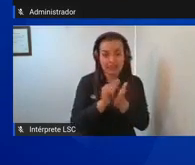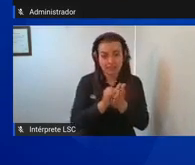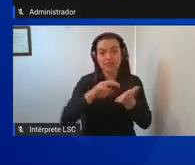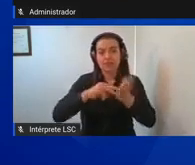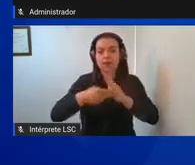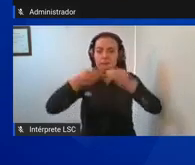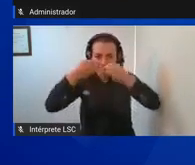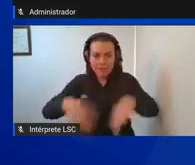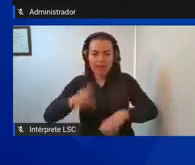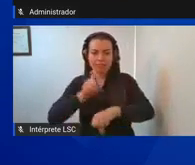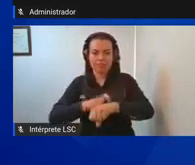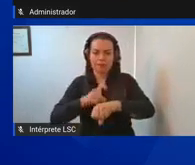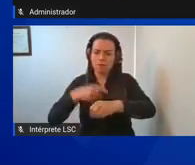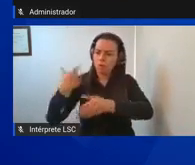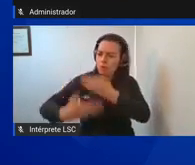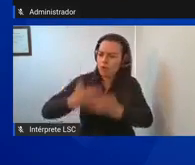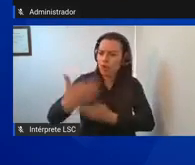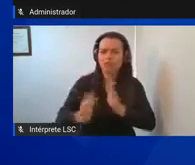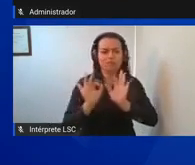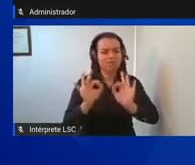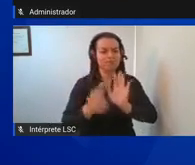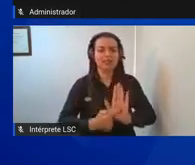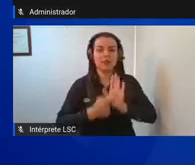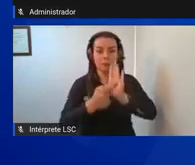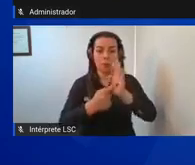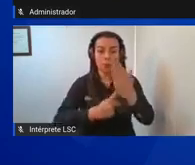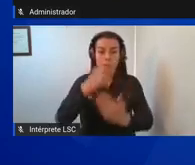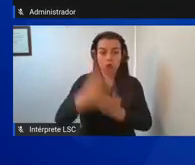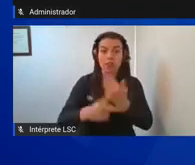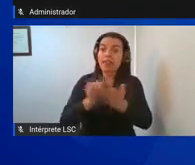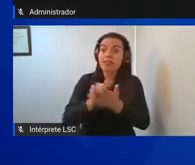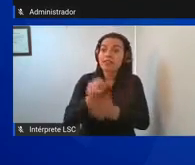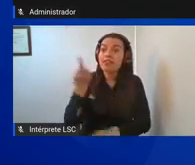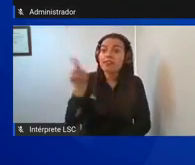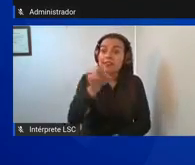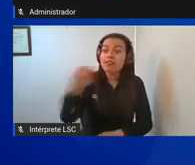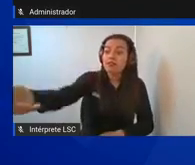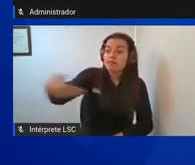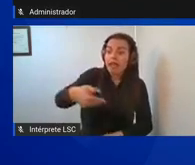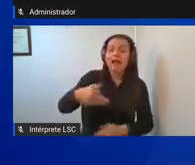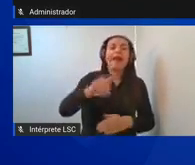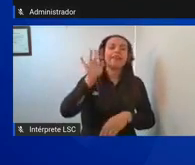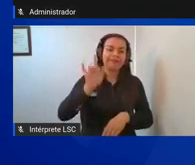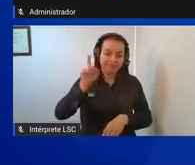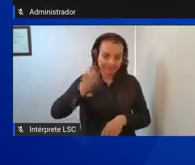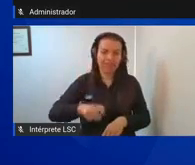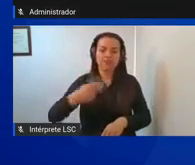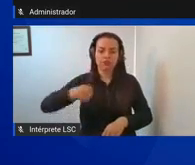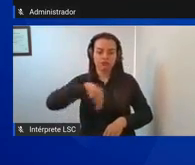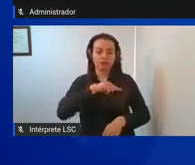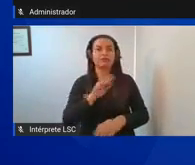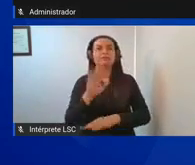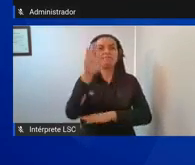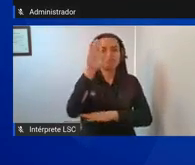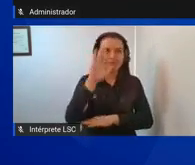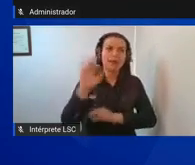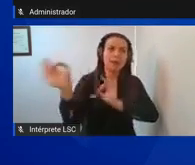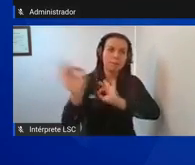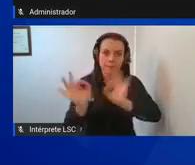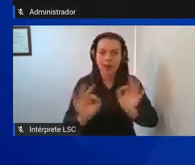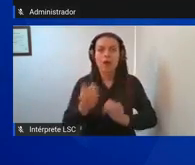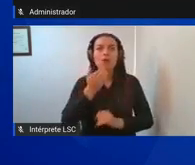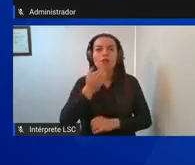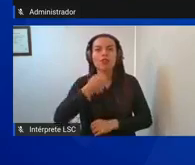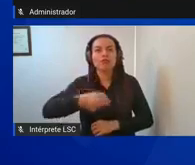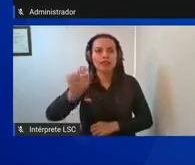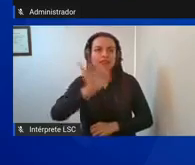sacar nuestro proyecto adelante. Entonces, cada vez que alguien metía una proposición, teníamos que salir a pedir la palabra para que la hicieran el sábado, para que votaran el sábado.